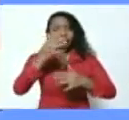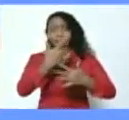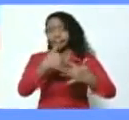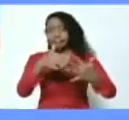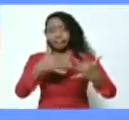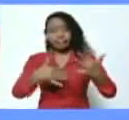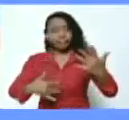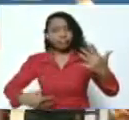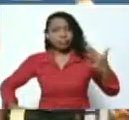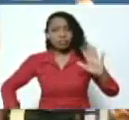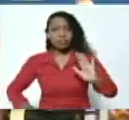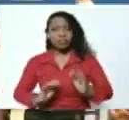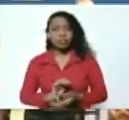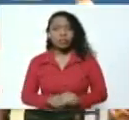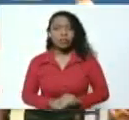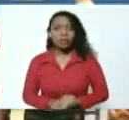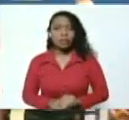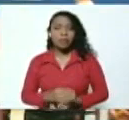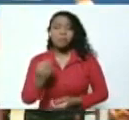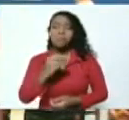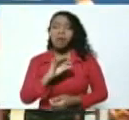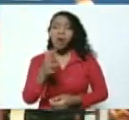¿ah? Más de